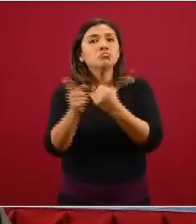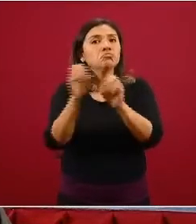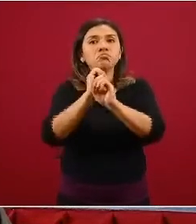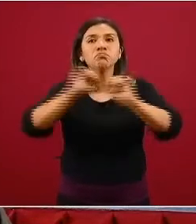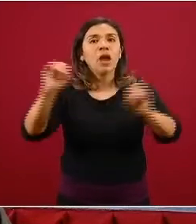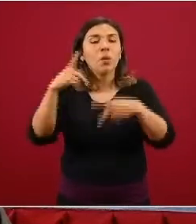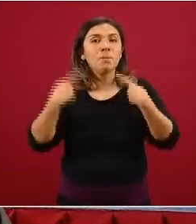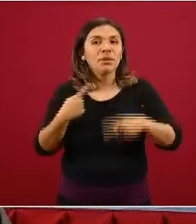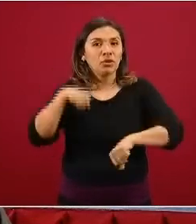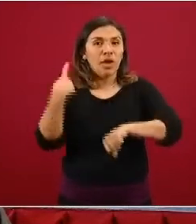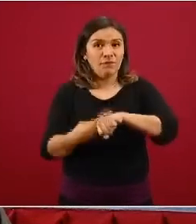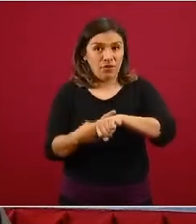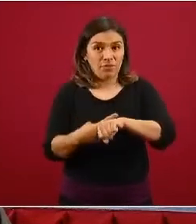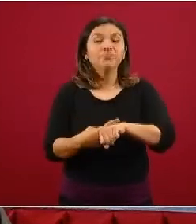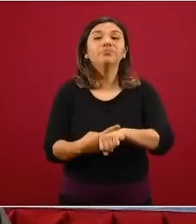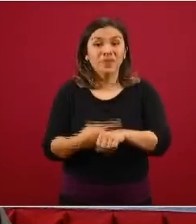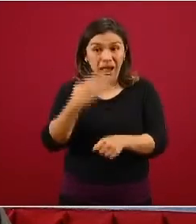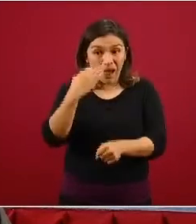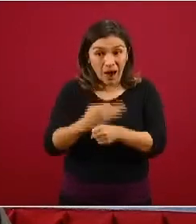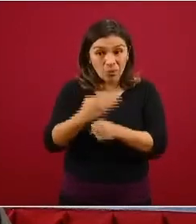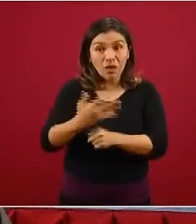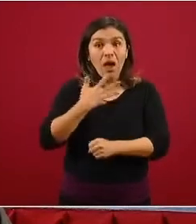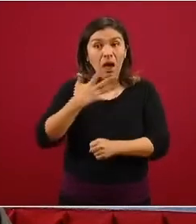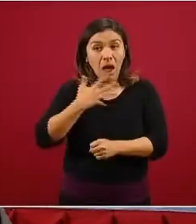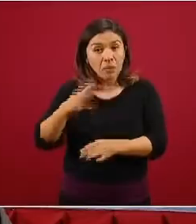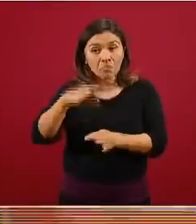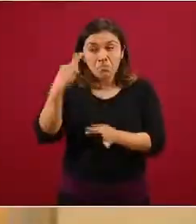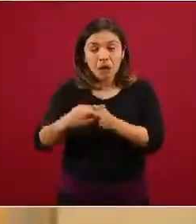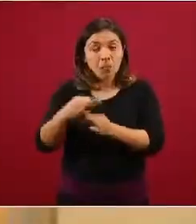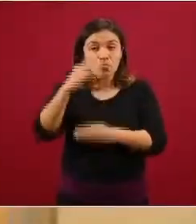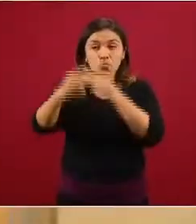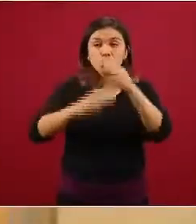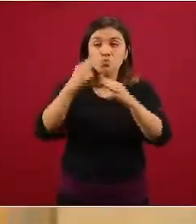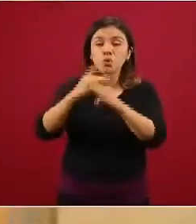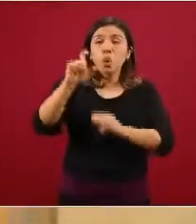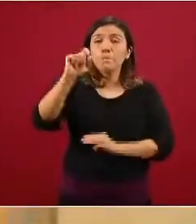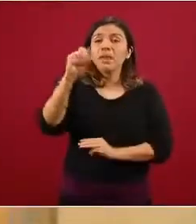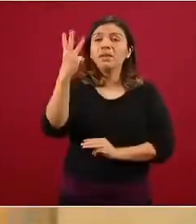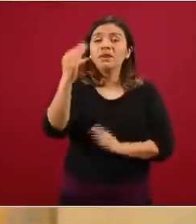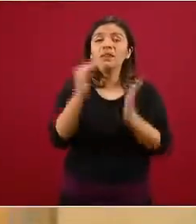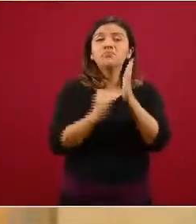casos. Actualmente tenemos un total de casos confirmados en el mundo de